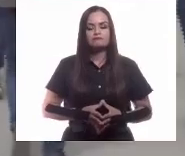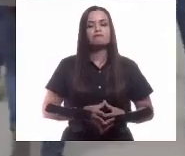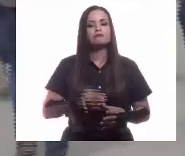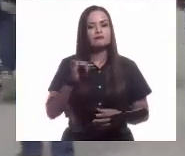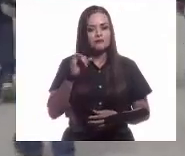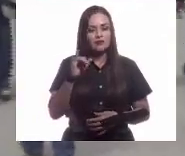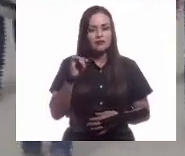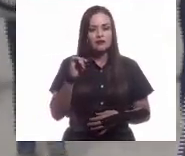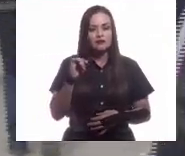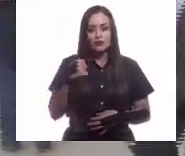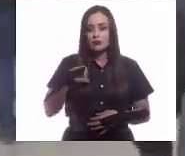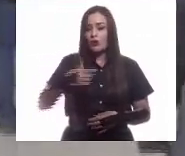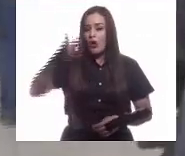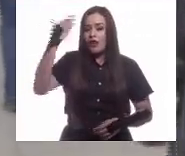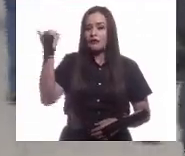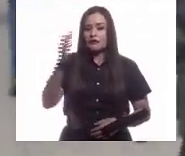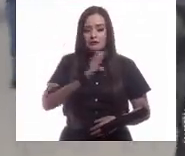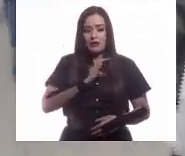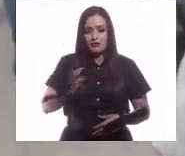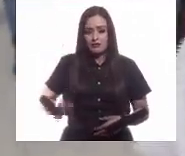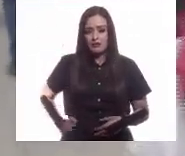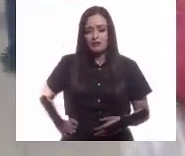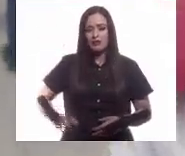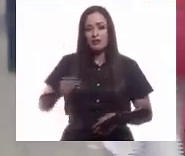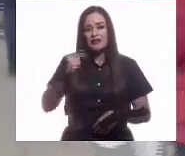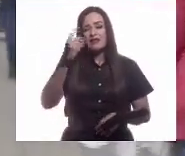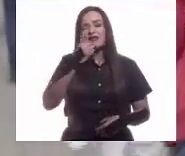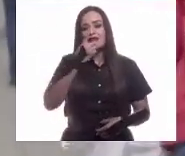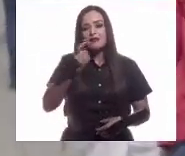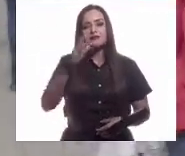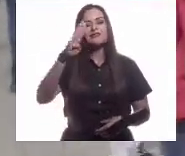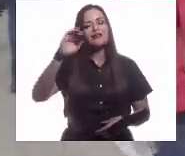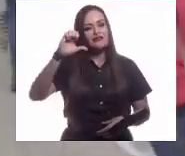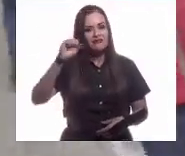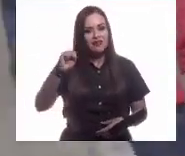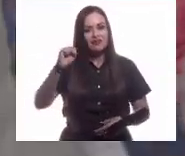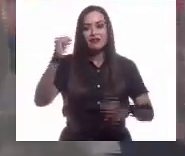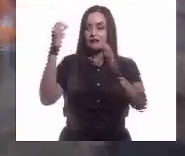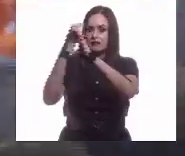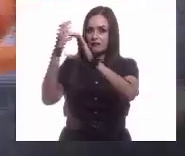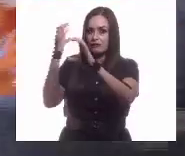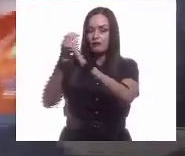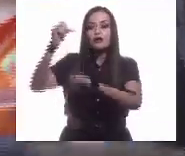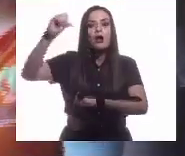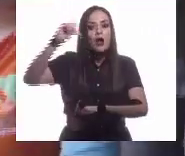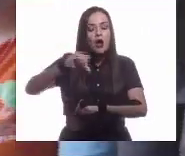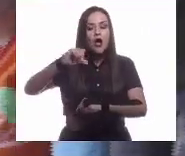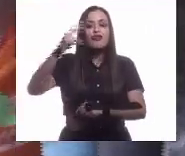de campaña, establecimos un programa de becas de transporte, en donde hoy se han entregado